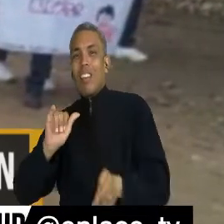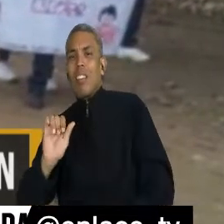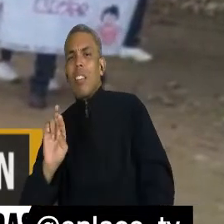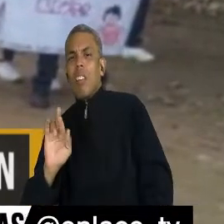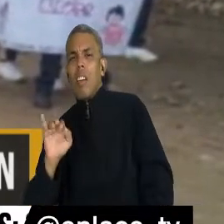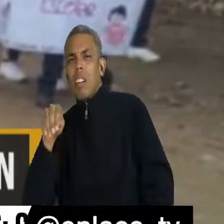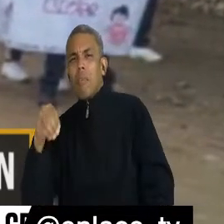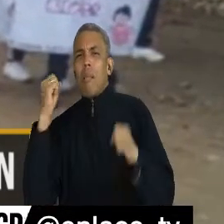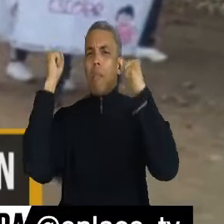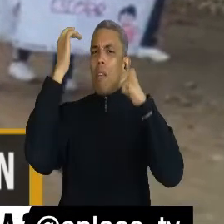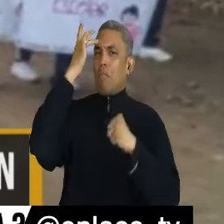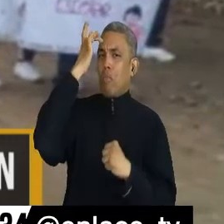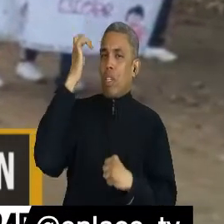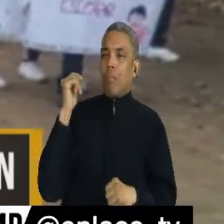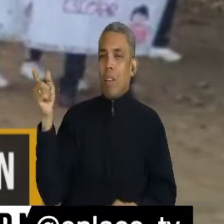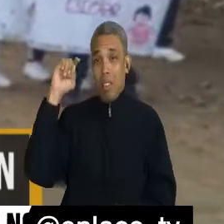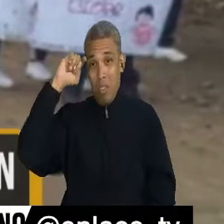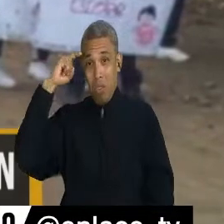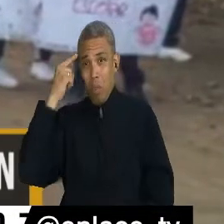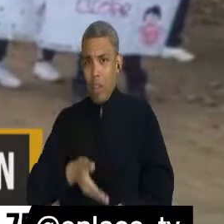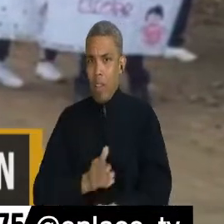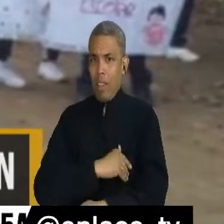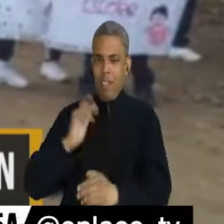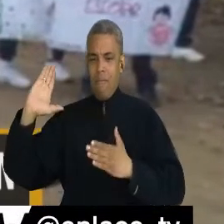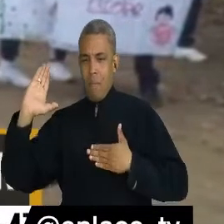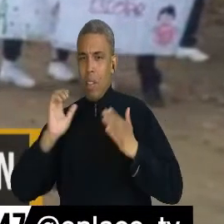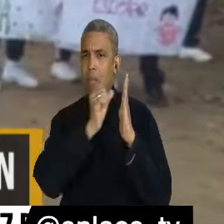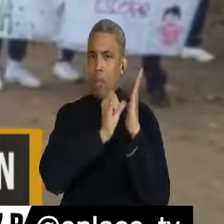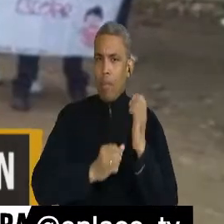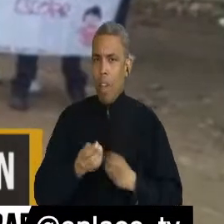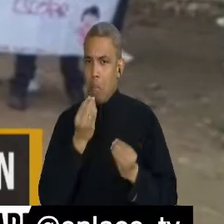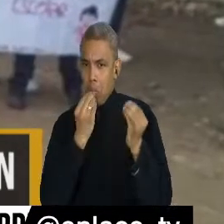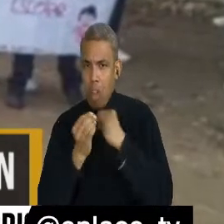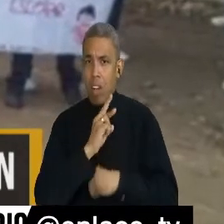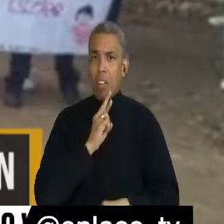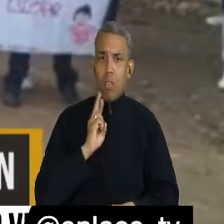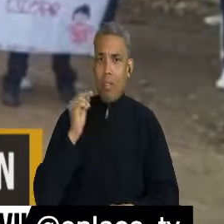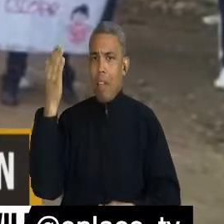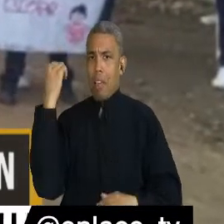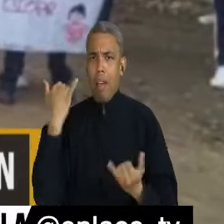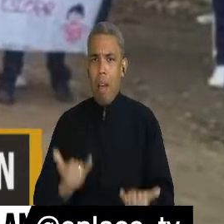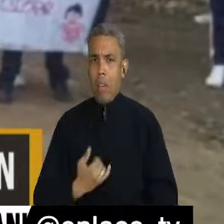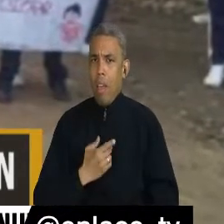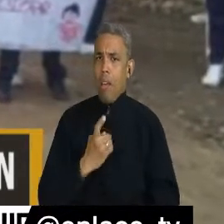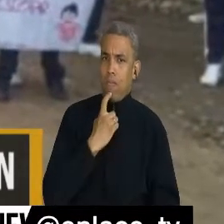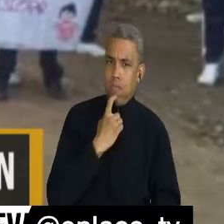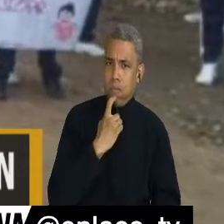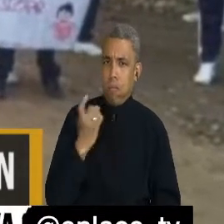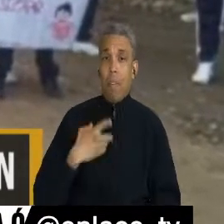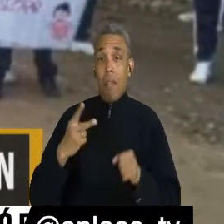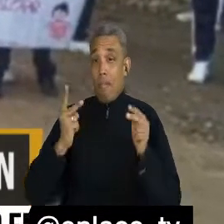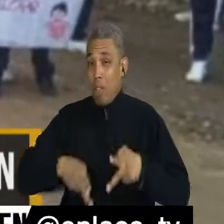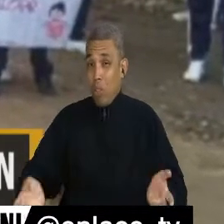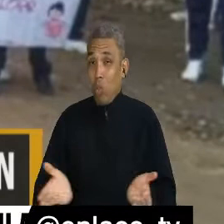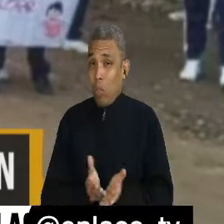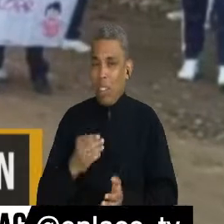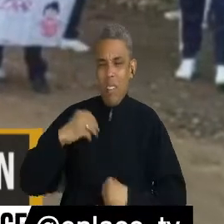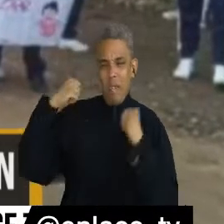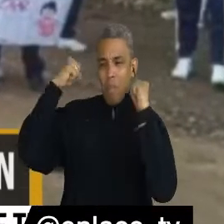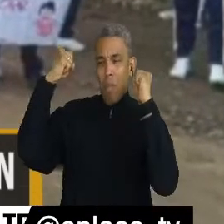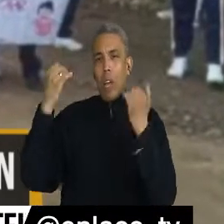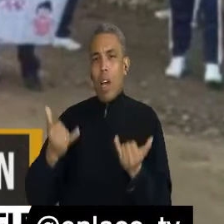el incumplimiento de la gobernación en cuanto al programa de alimentación escolar y otras peticiones. Al respecto, la secretaria de Educación de